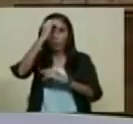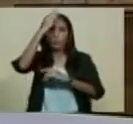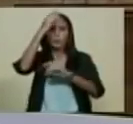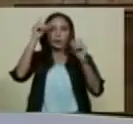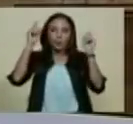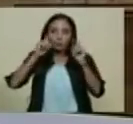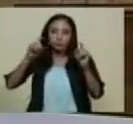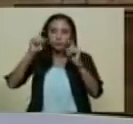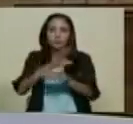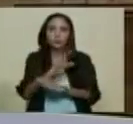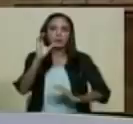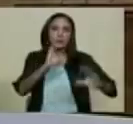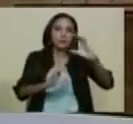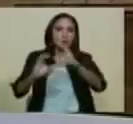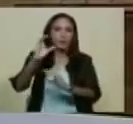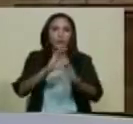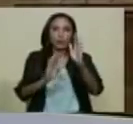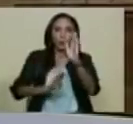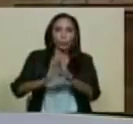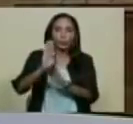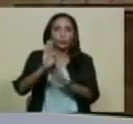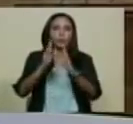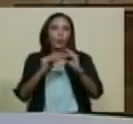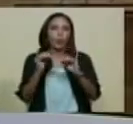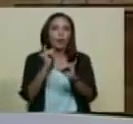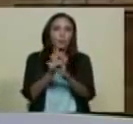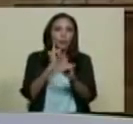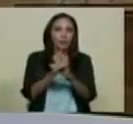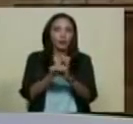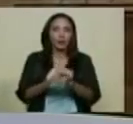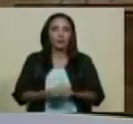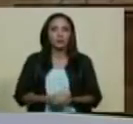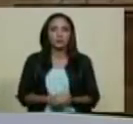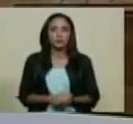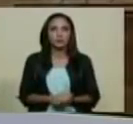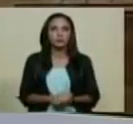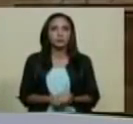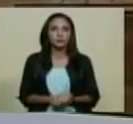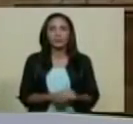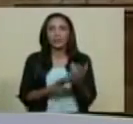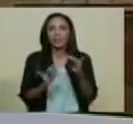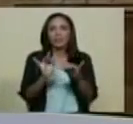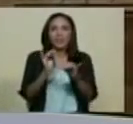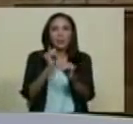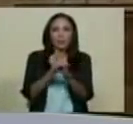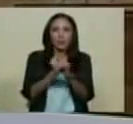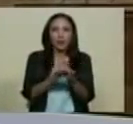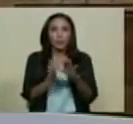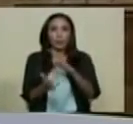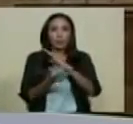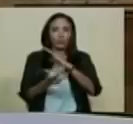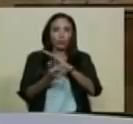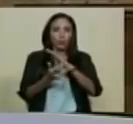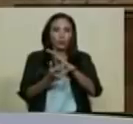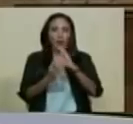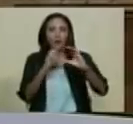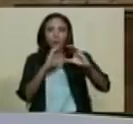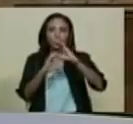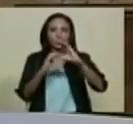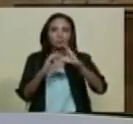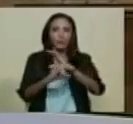los conocimientos de avanzado en la robótica, en la nanotecnología, en las